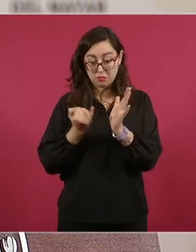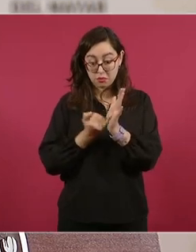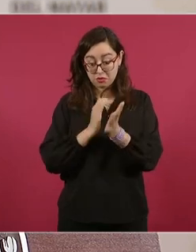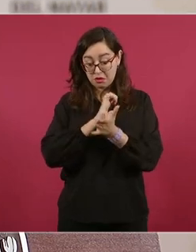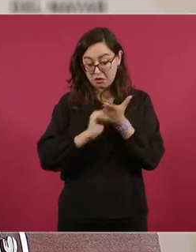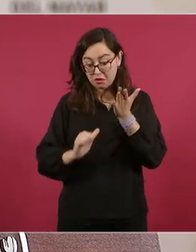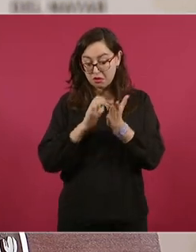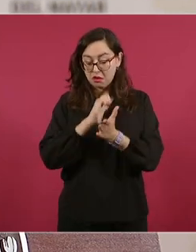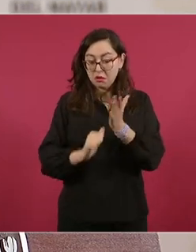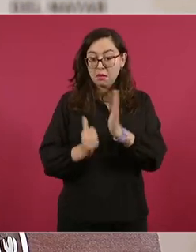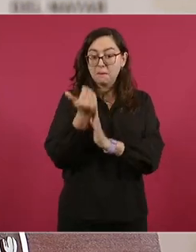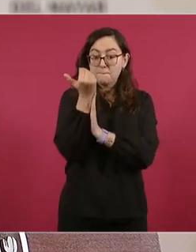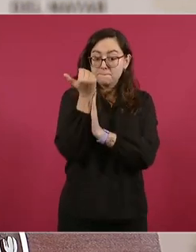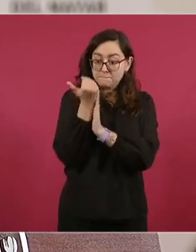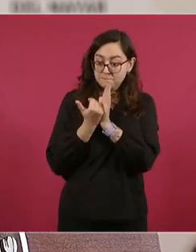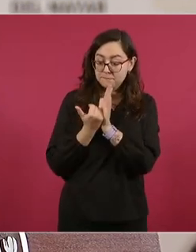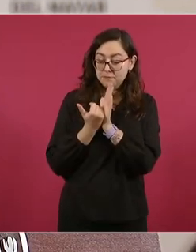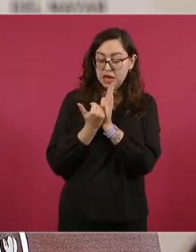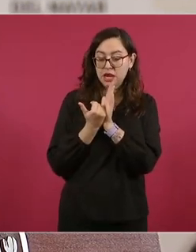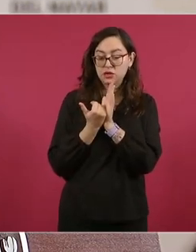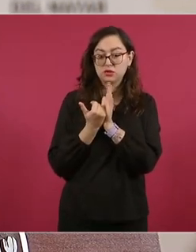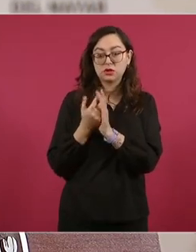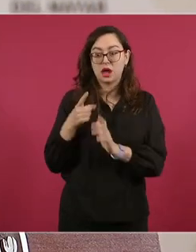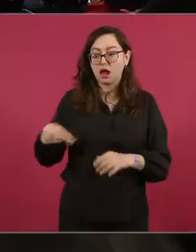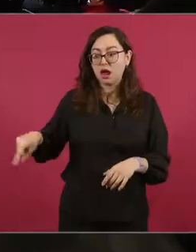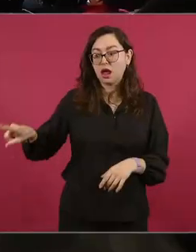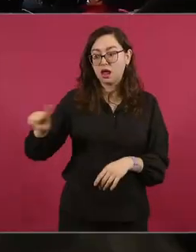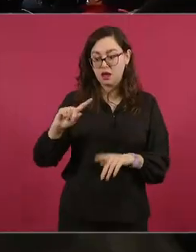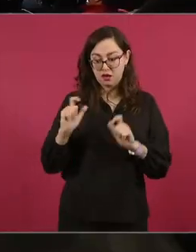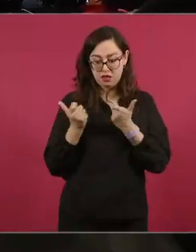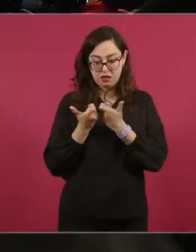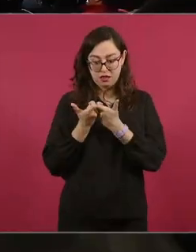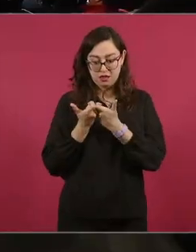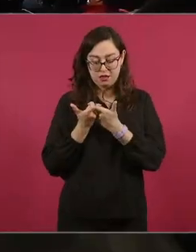decisión de reducir el cobro de comisiones?